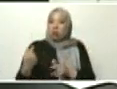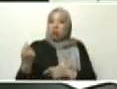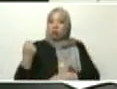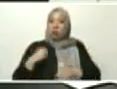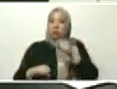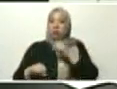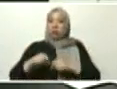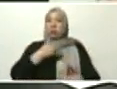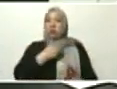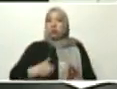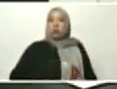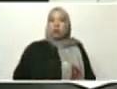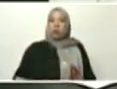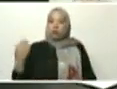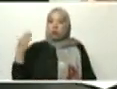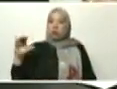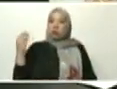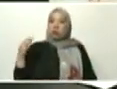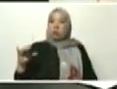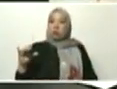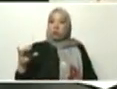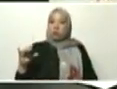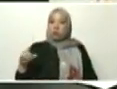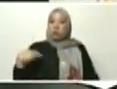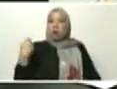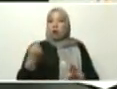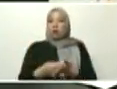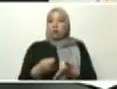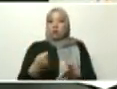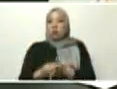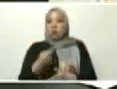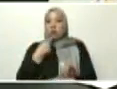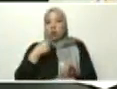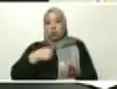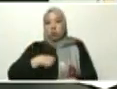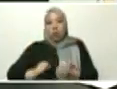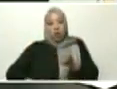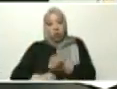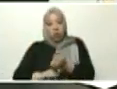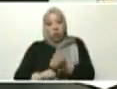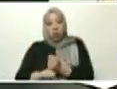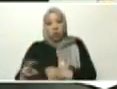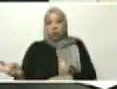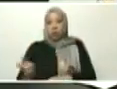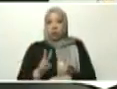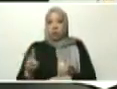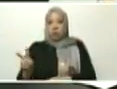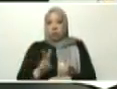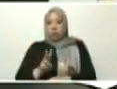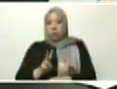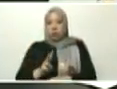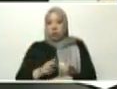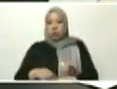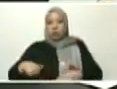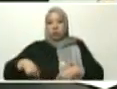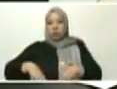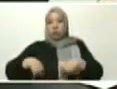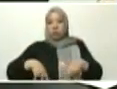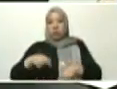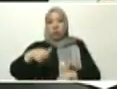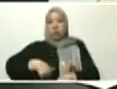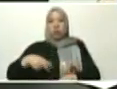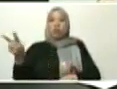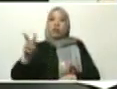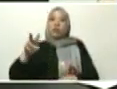Iván Duque y pongan su dinero de verdad para apoyar y beneficiar a los migrantes venezolanos